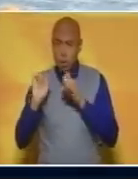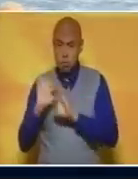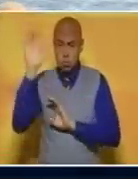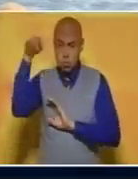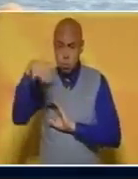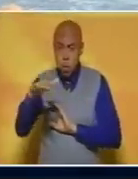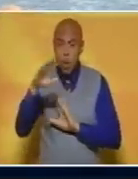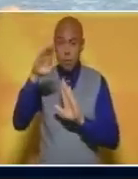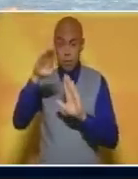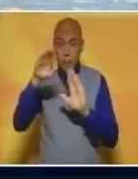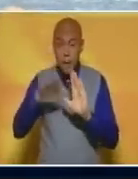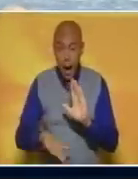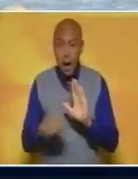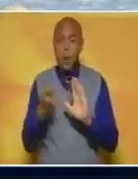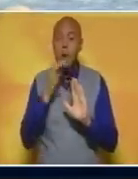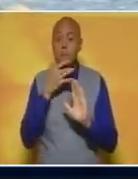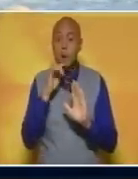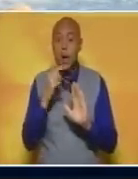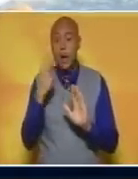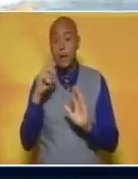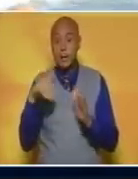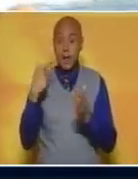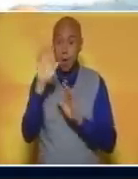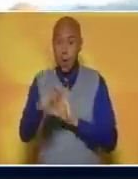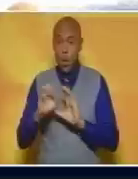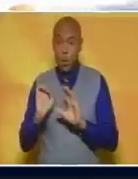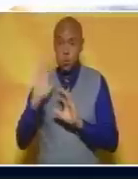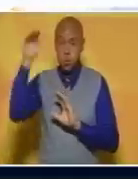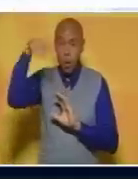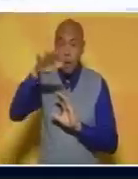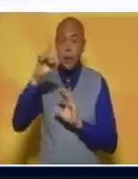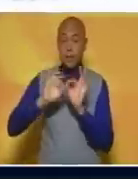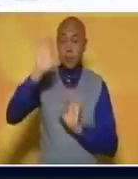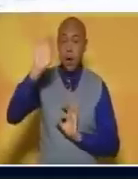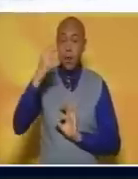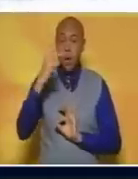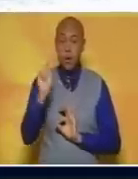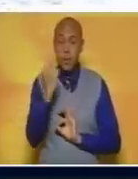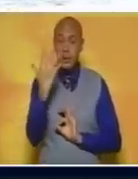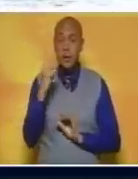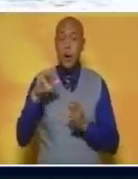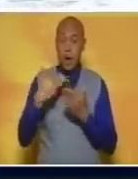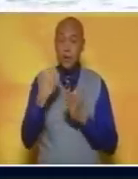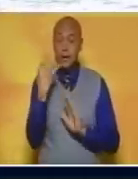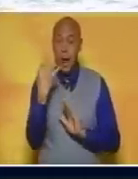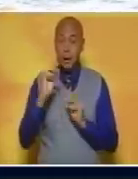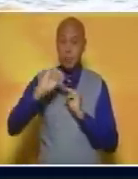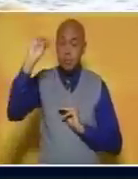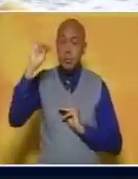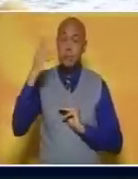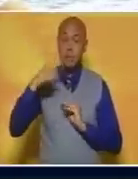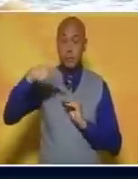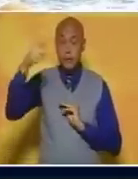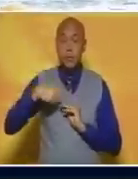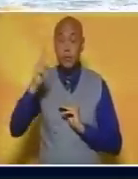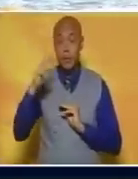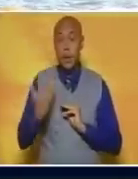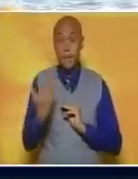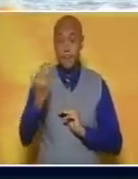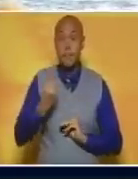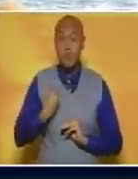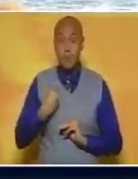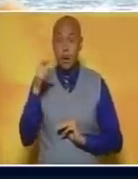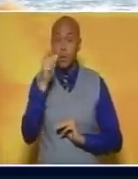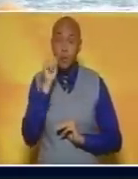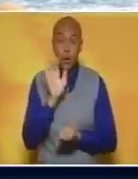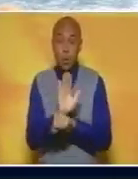oleaje. Repito, olas hasta de 2,5, 3 metros hemos tenido en la región y por supuesto que por encima de todo está la vida de nuestros